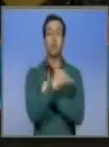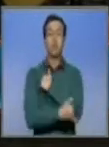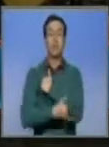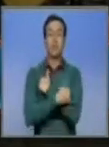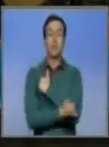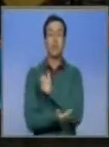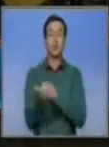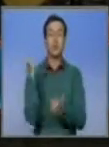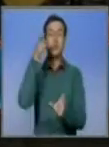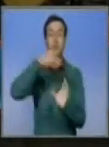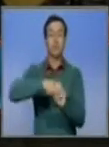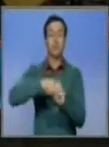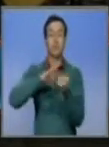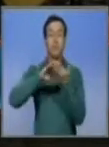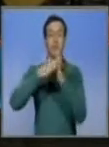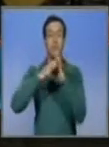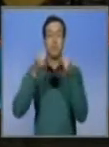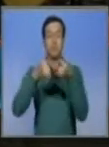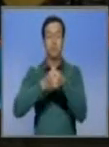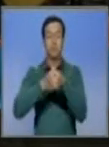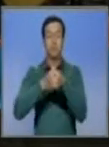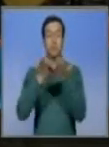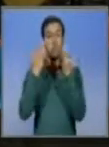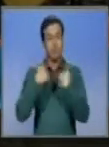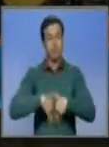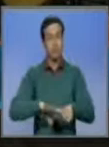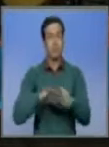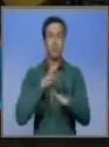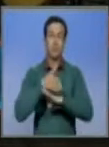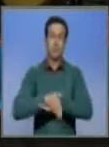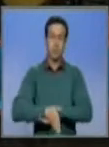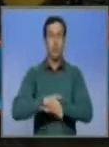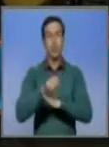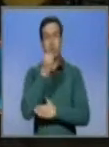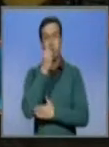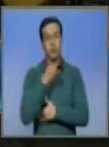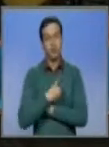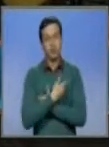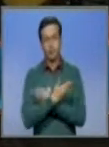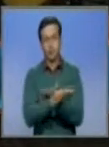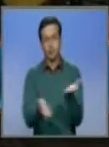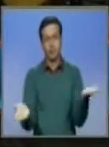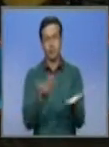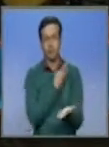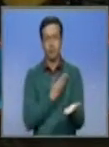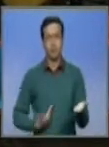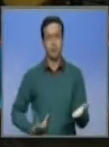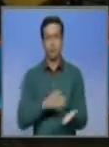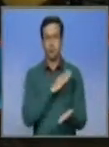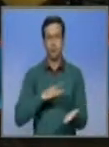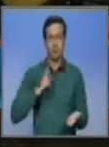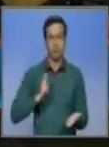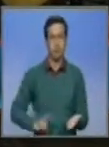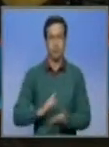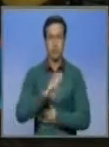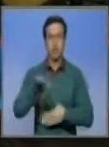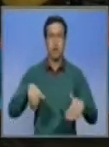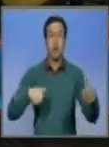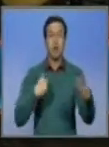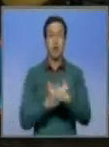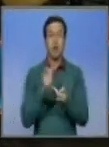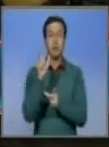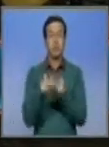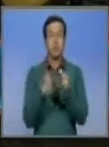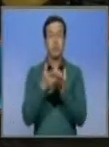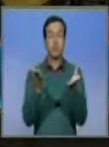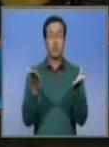integran esta comunidad, y después, al final de la jornada, una cena ofrecida por el presidente de Costa Rica a todos los jefes de gobierno y de Estado